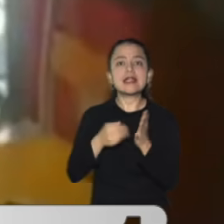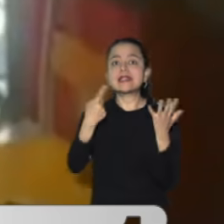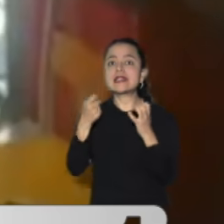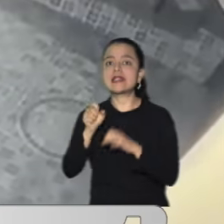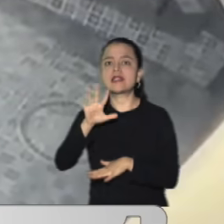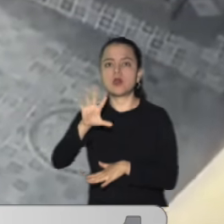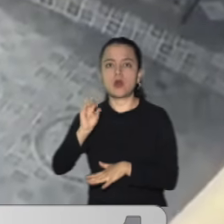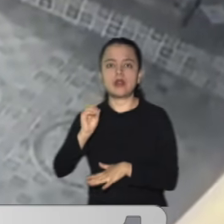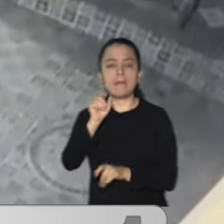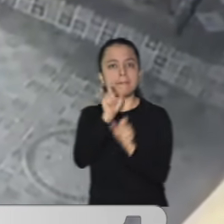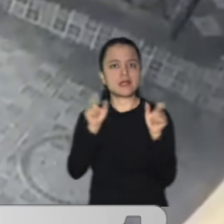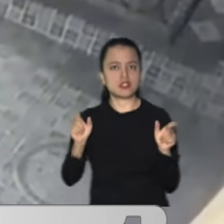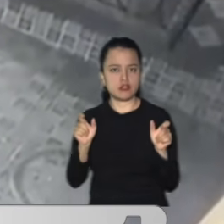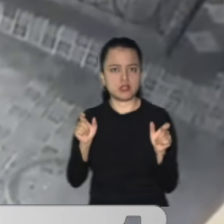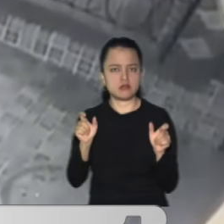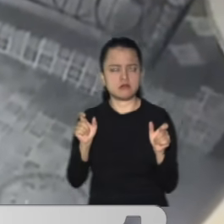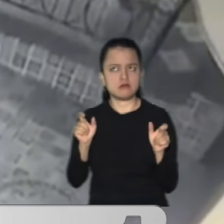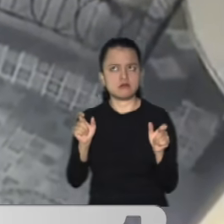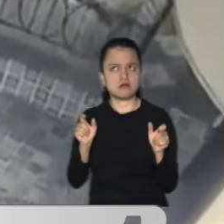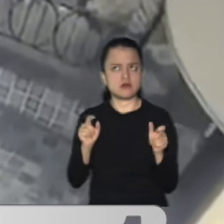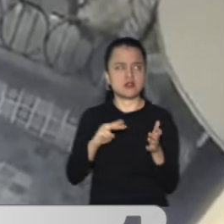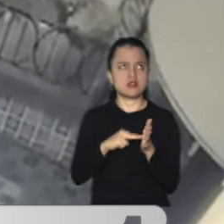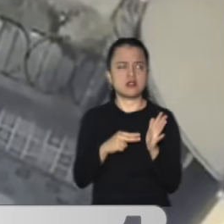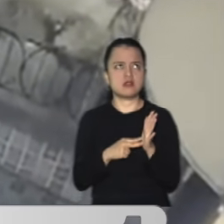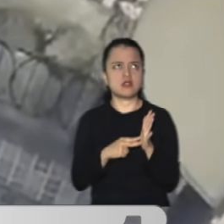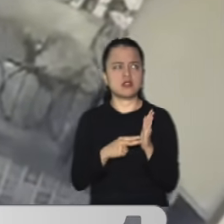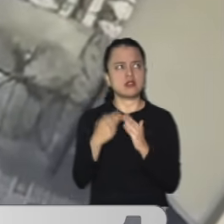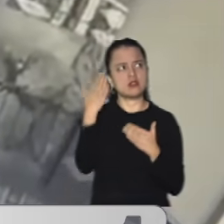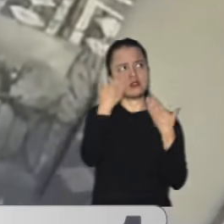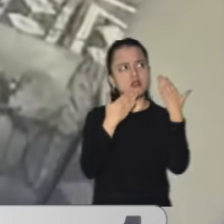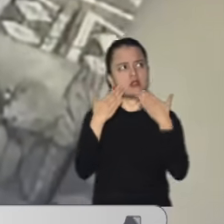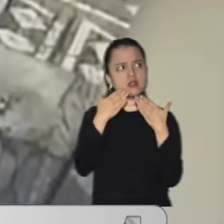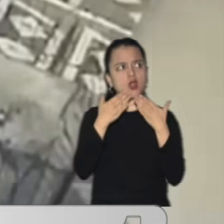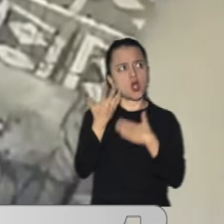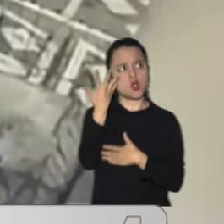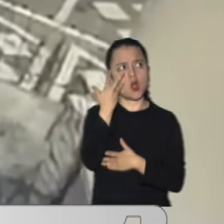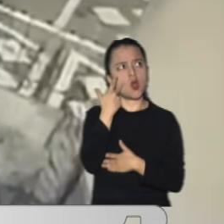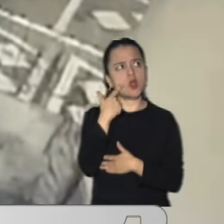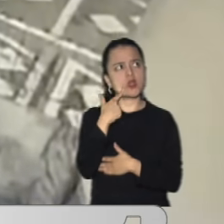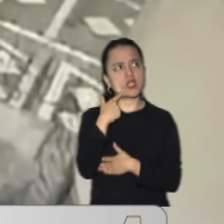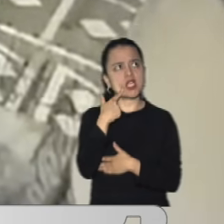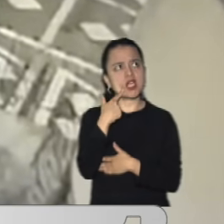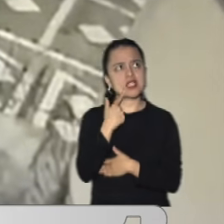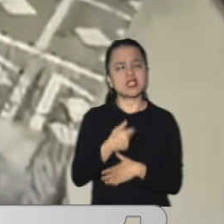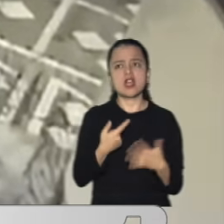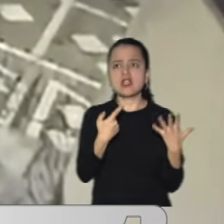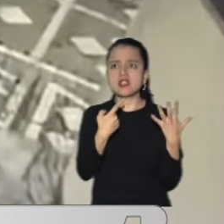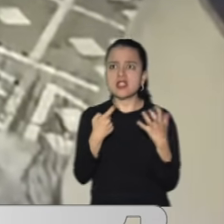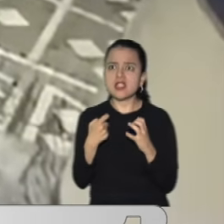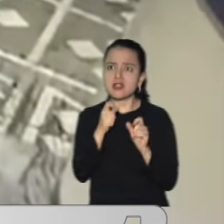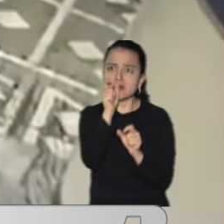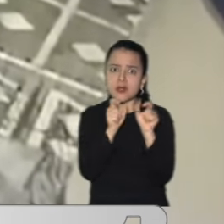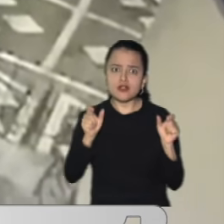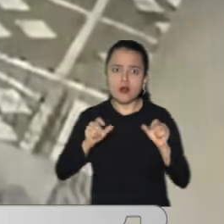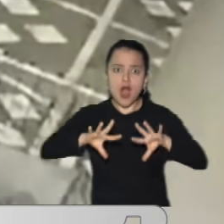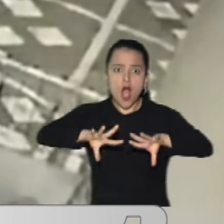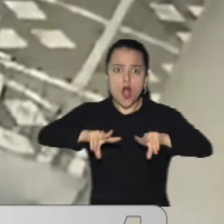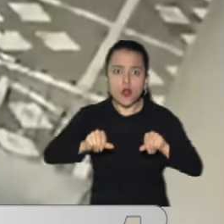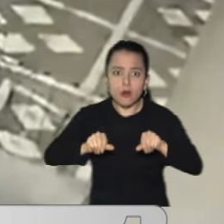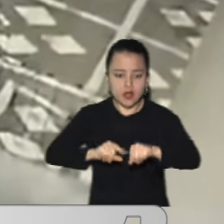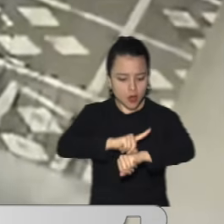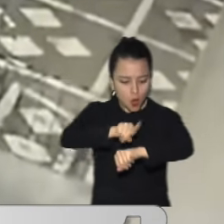117.659 personas. Esto quiere decir que en promedio diariamente roban a 650 personas, es decir, por